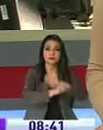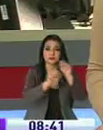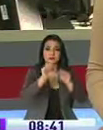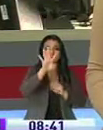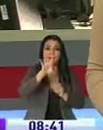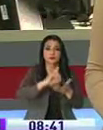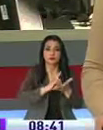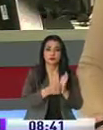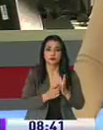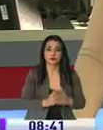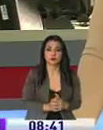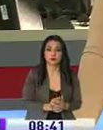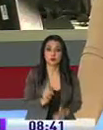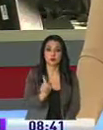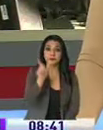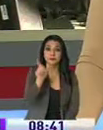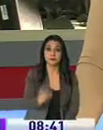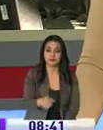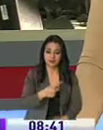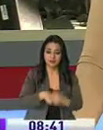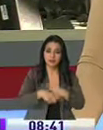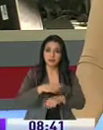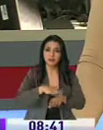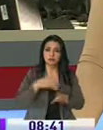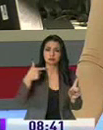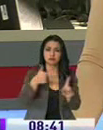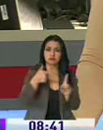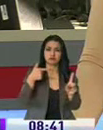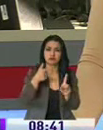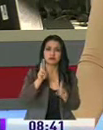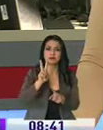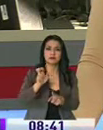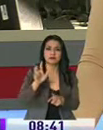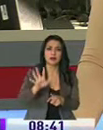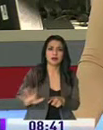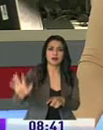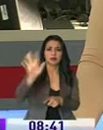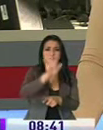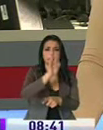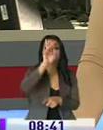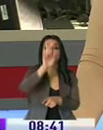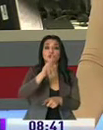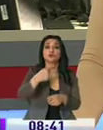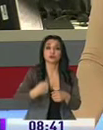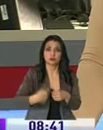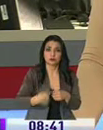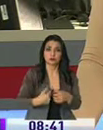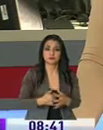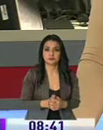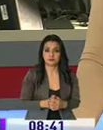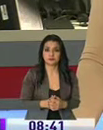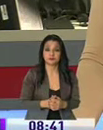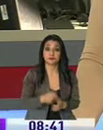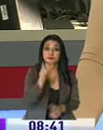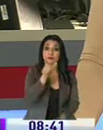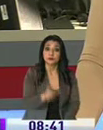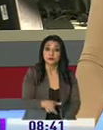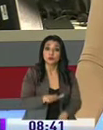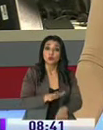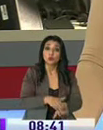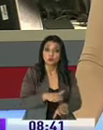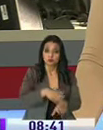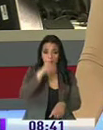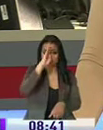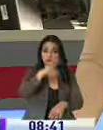8:40 de la mañana, una persona resultó herida por arma de fuego en el Valle de los Sitios al suroriente de Quito. El presunto sospechoso del hecho fue